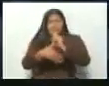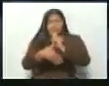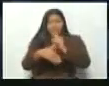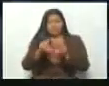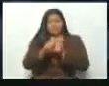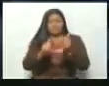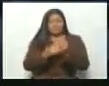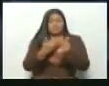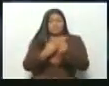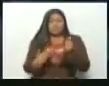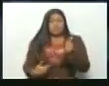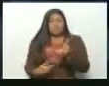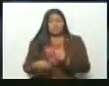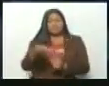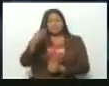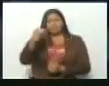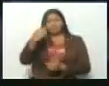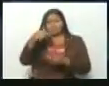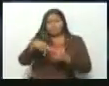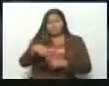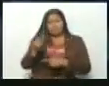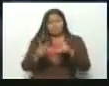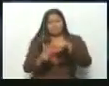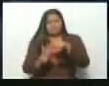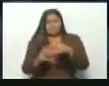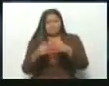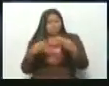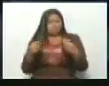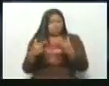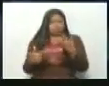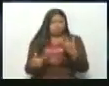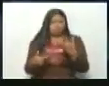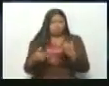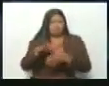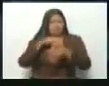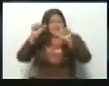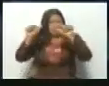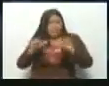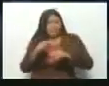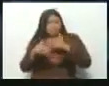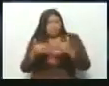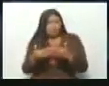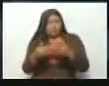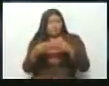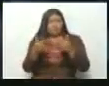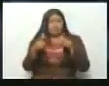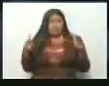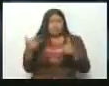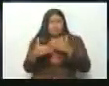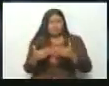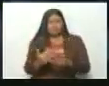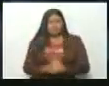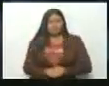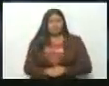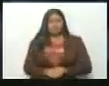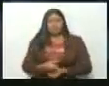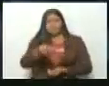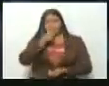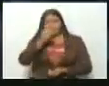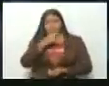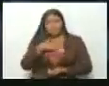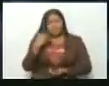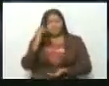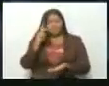vicepresidente sectorial Ñáñez. En fin, vamos a tener una agenda que va a ser una agenda además abierta para los periodistas que